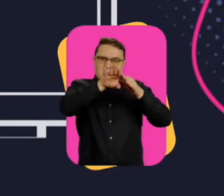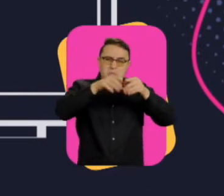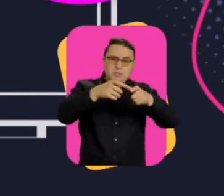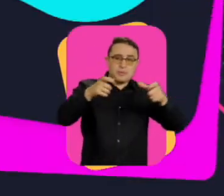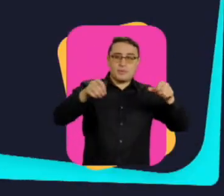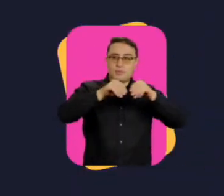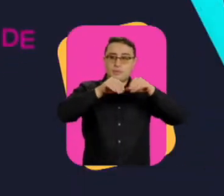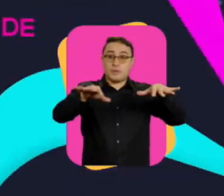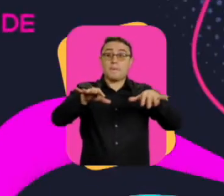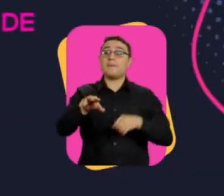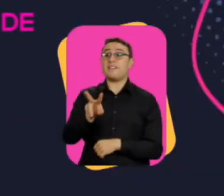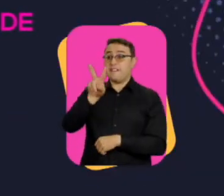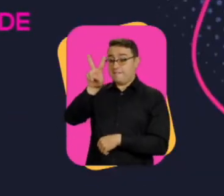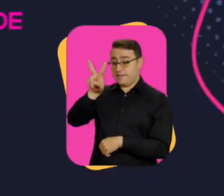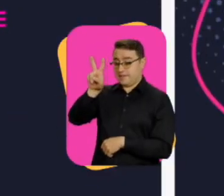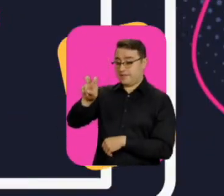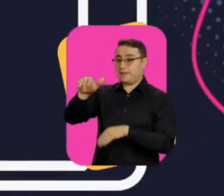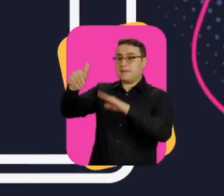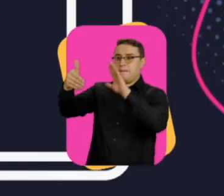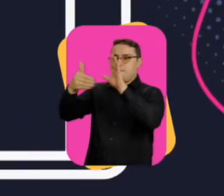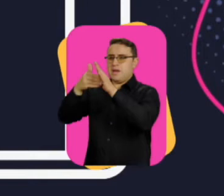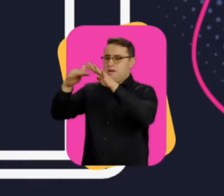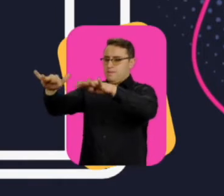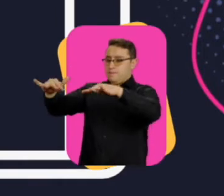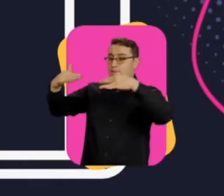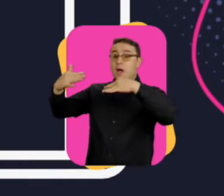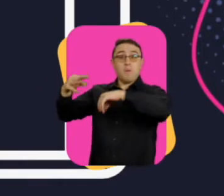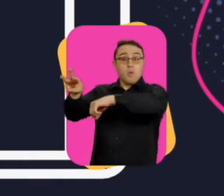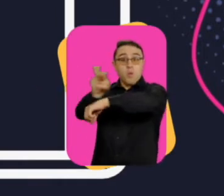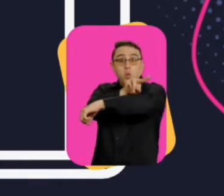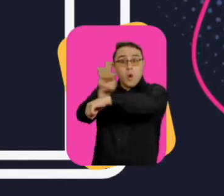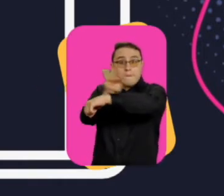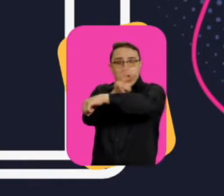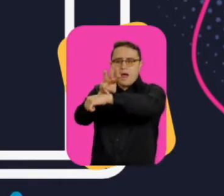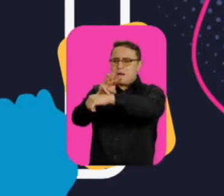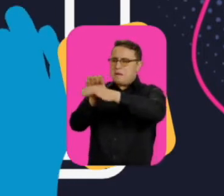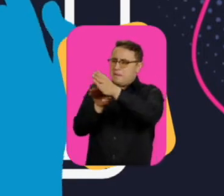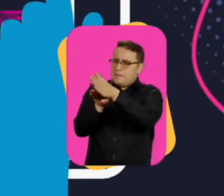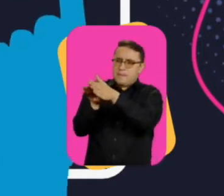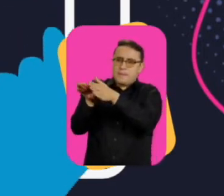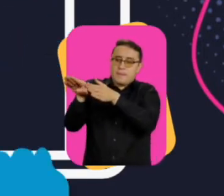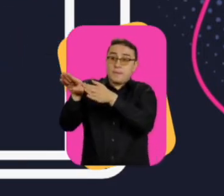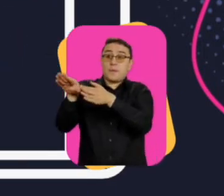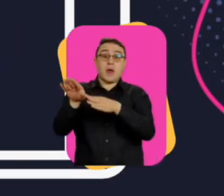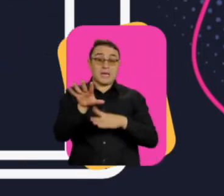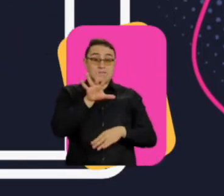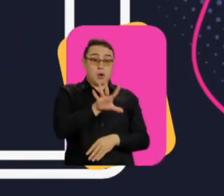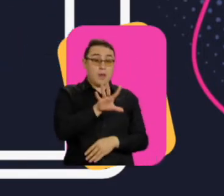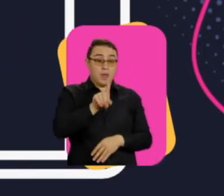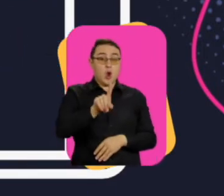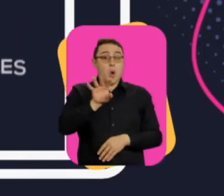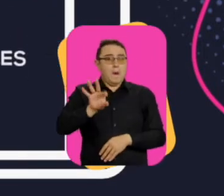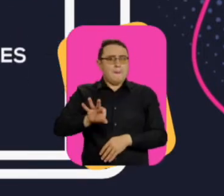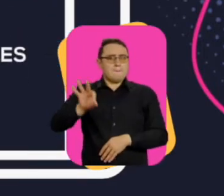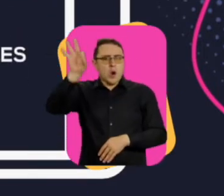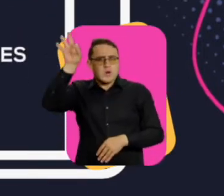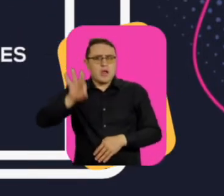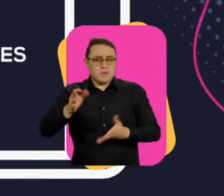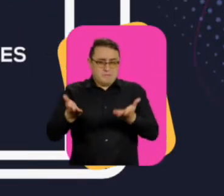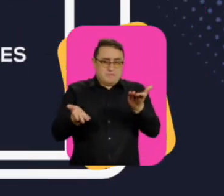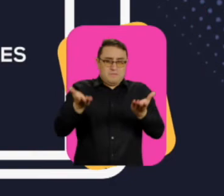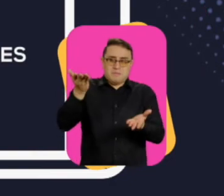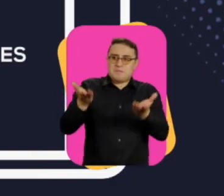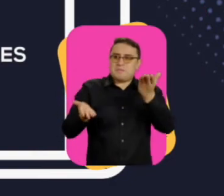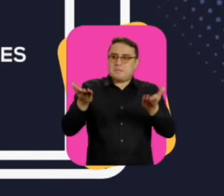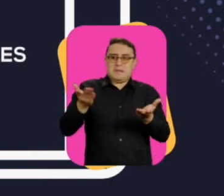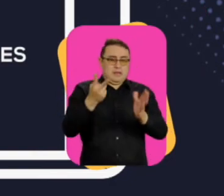y 27.000 usuarios únicos diarios de la página web, superando en un 51% el número de